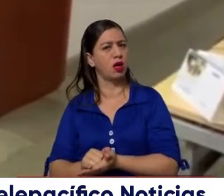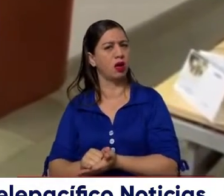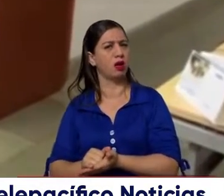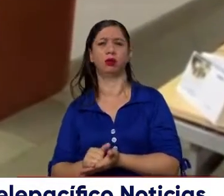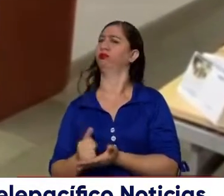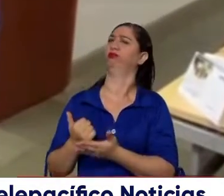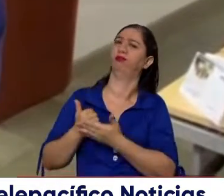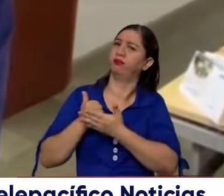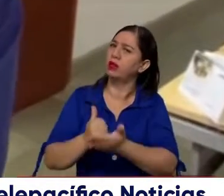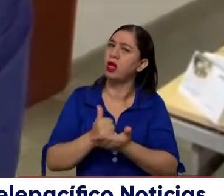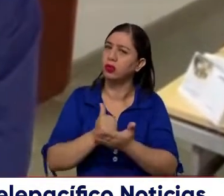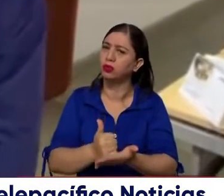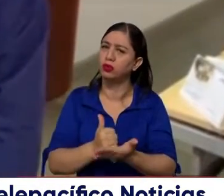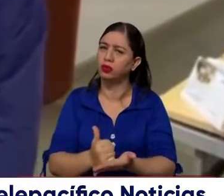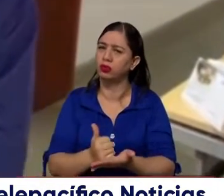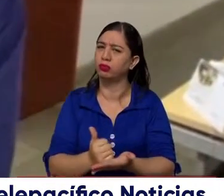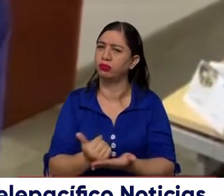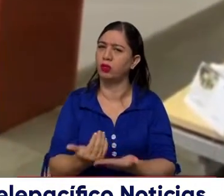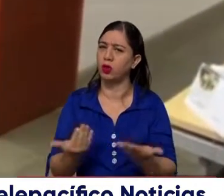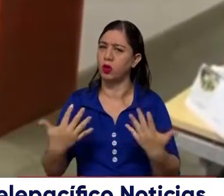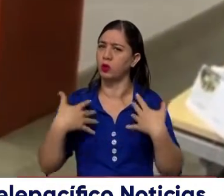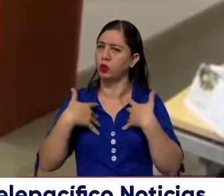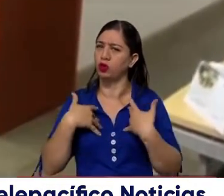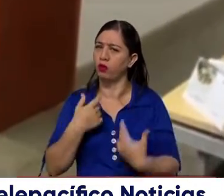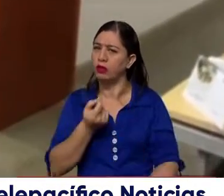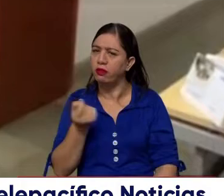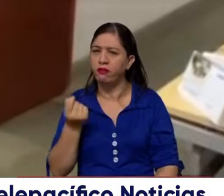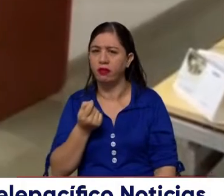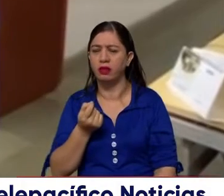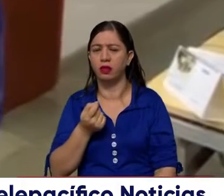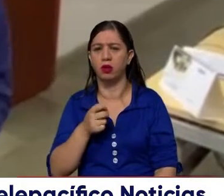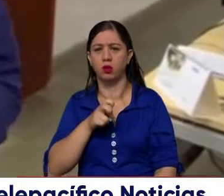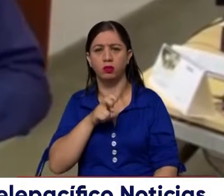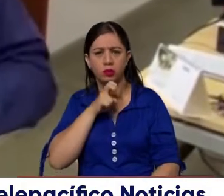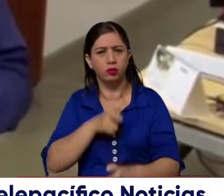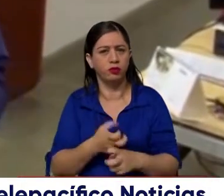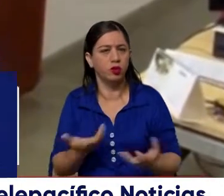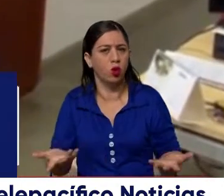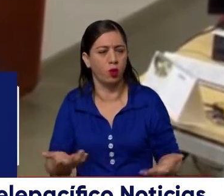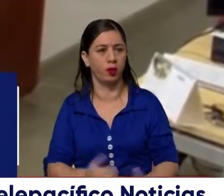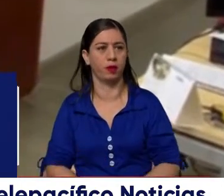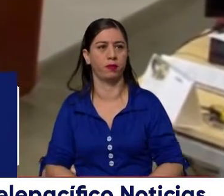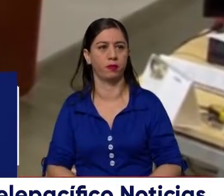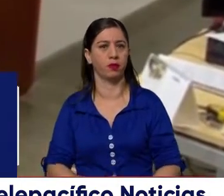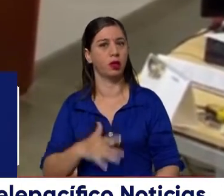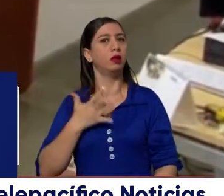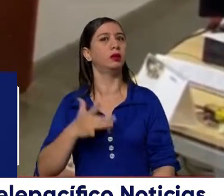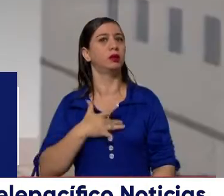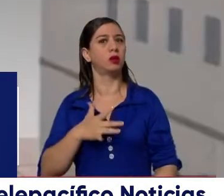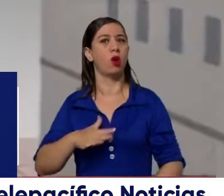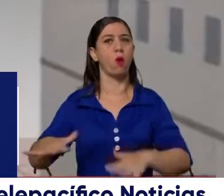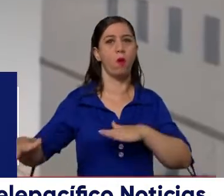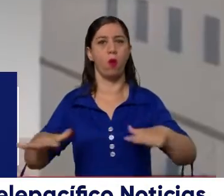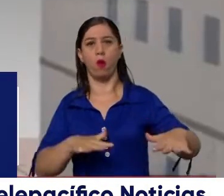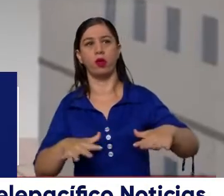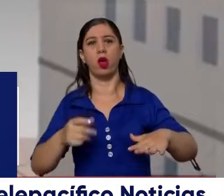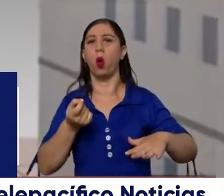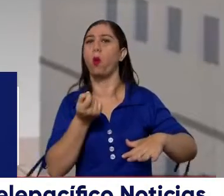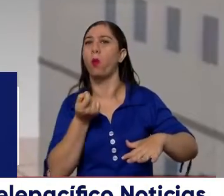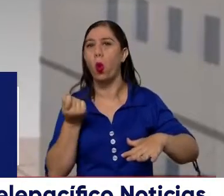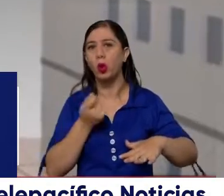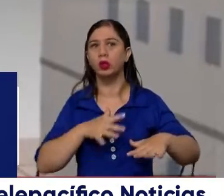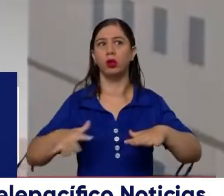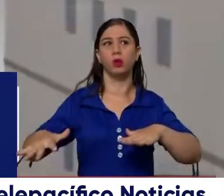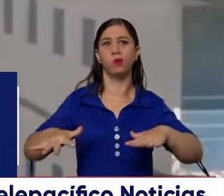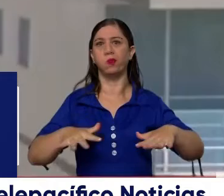a prevenir esto? ¿O la persona siente menos movimiento? ¿Qué puede pasar? Lo primero sí es eso, la persona va a sentir menos movimiento. Lo que buscamos es que todo el